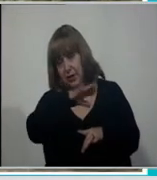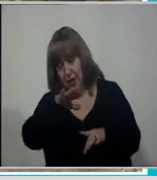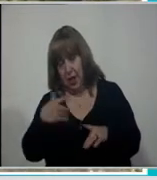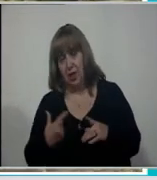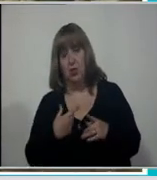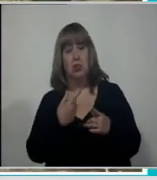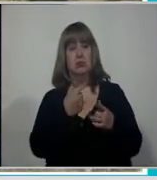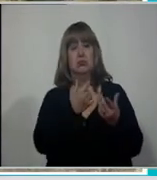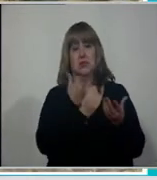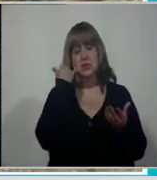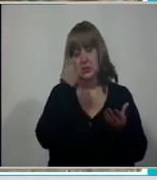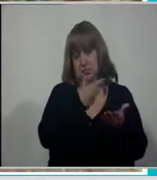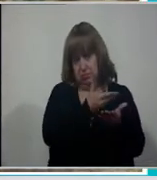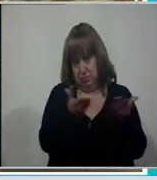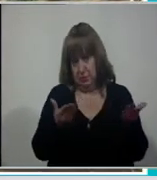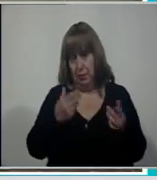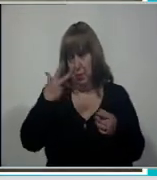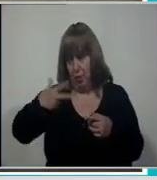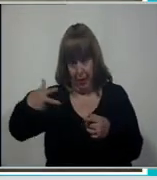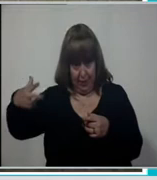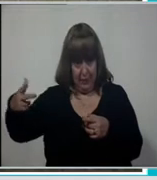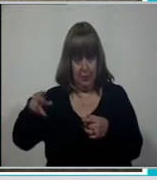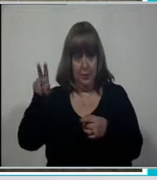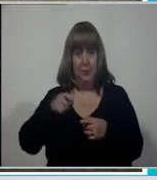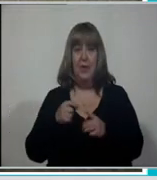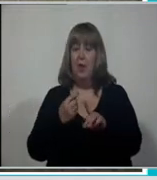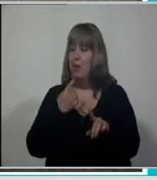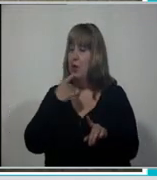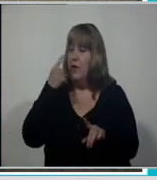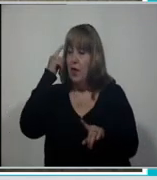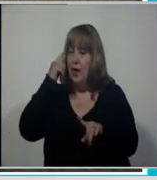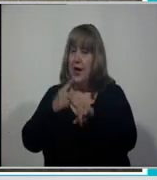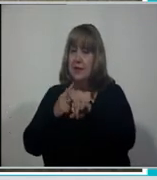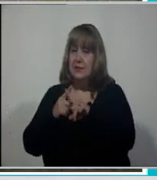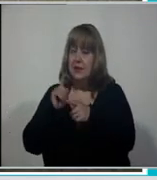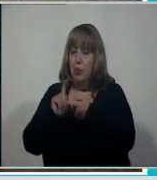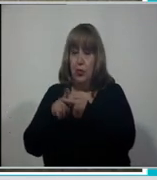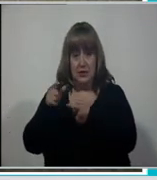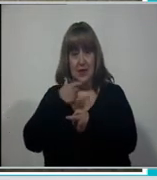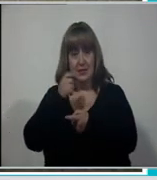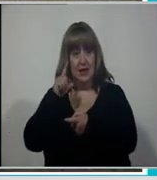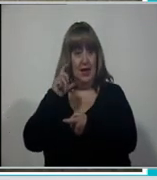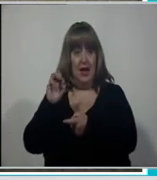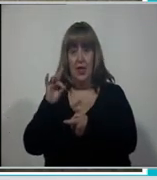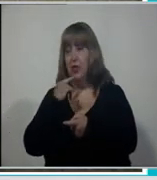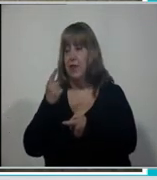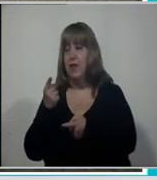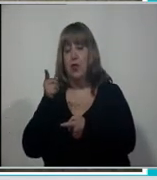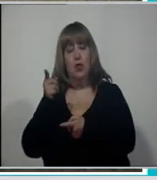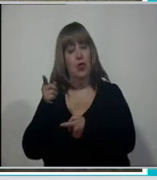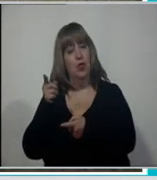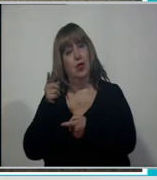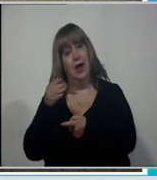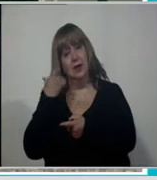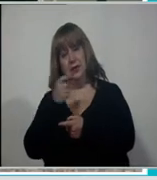beneficiadas con la recaudación de esta playa de estacionamiento para con la expareja de salgado dio en un comunicado en una